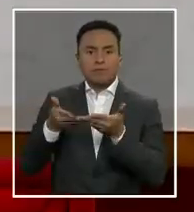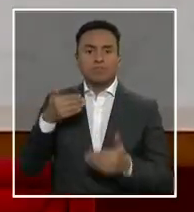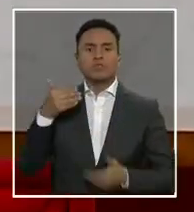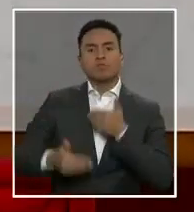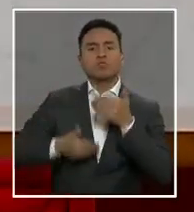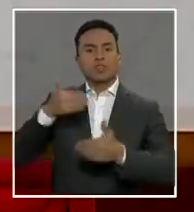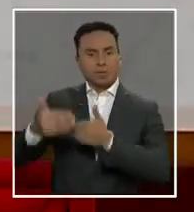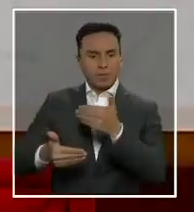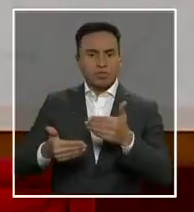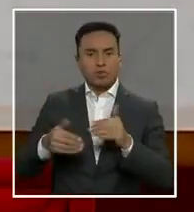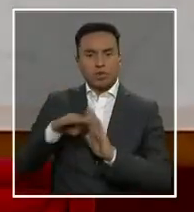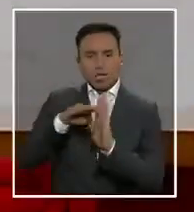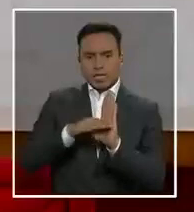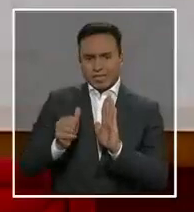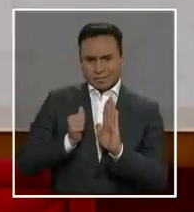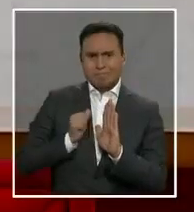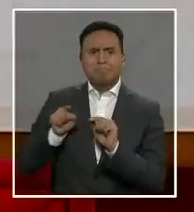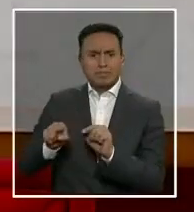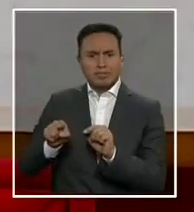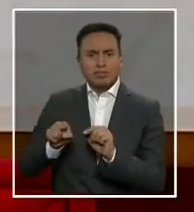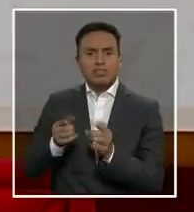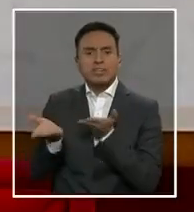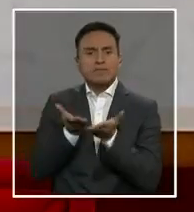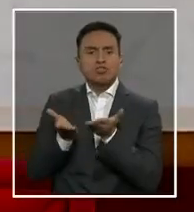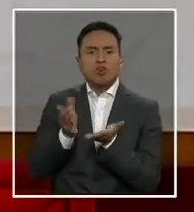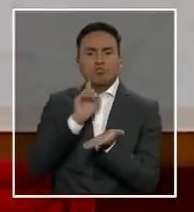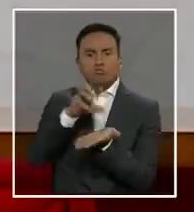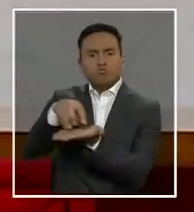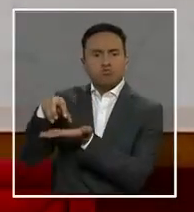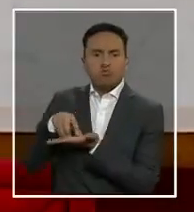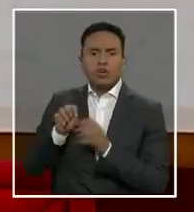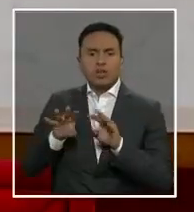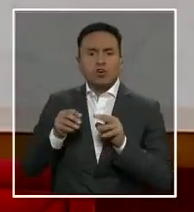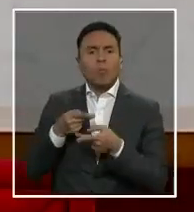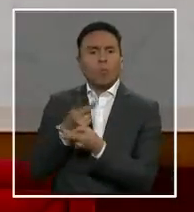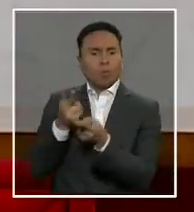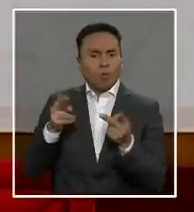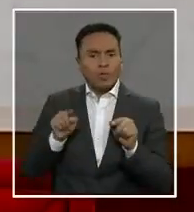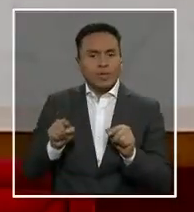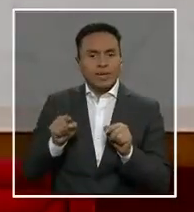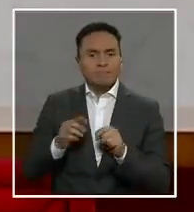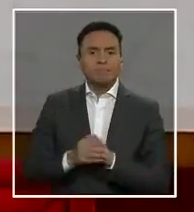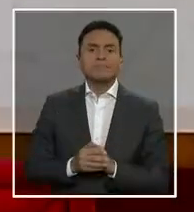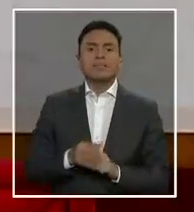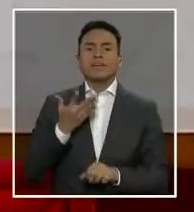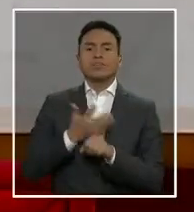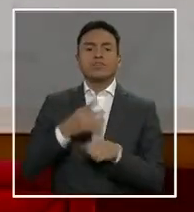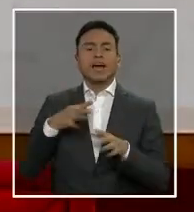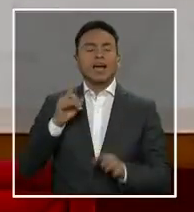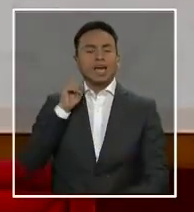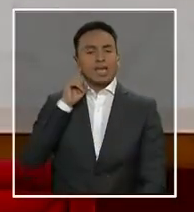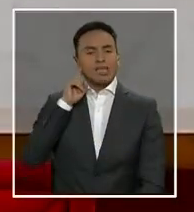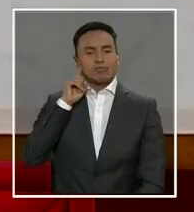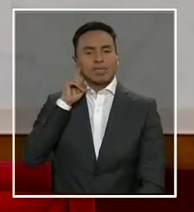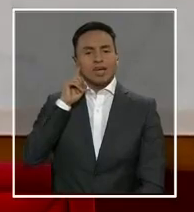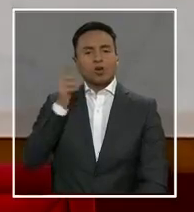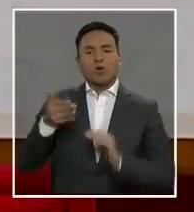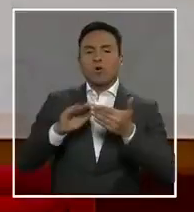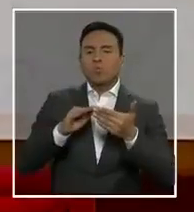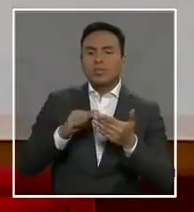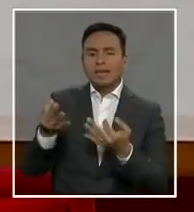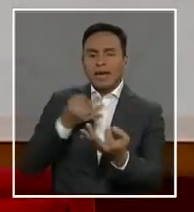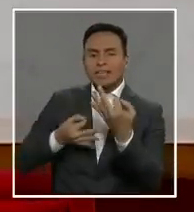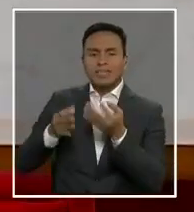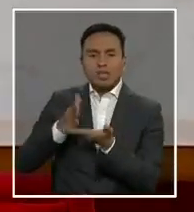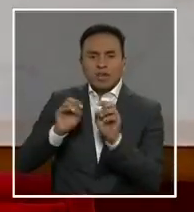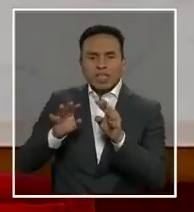e implementación de los servicios locales de educación pública habiendo escuchado a las comunidades